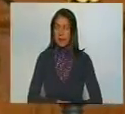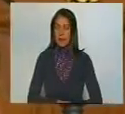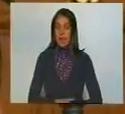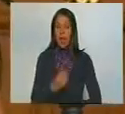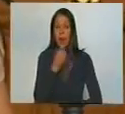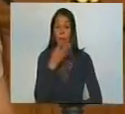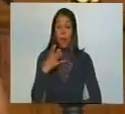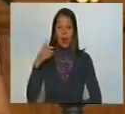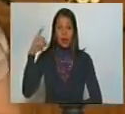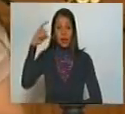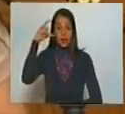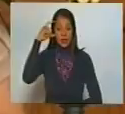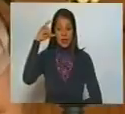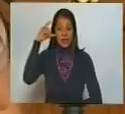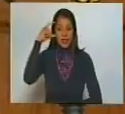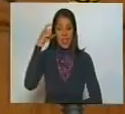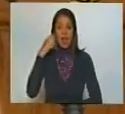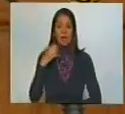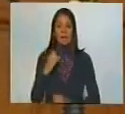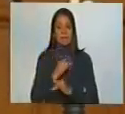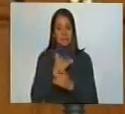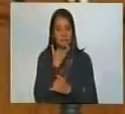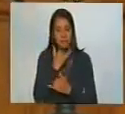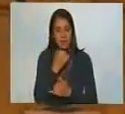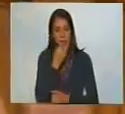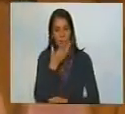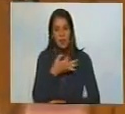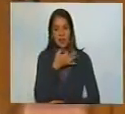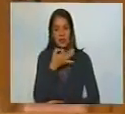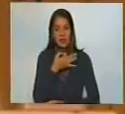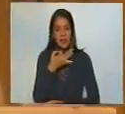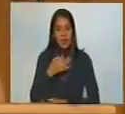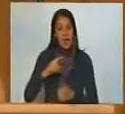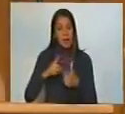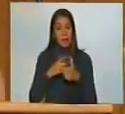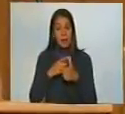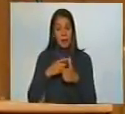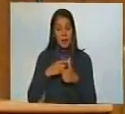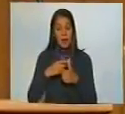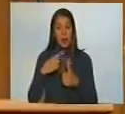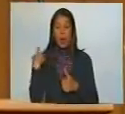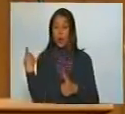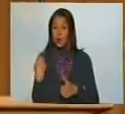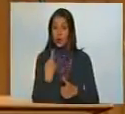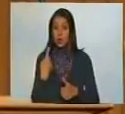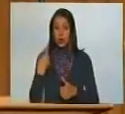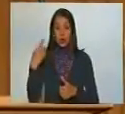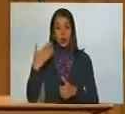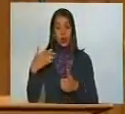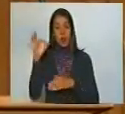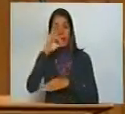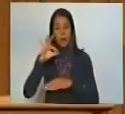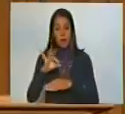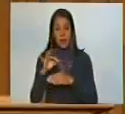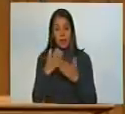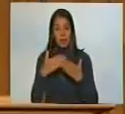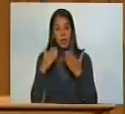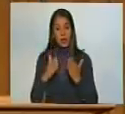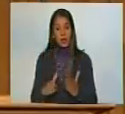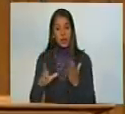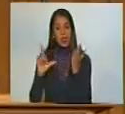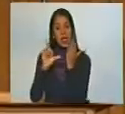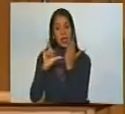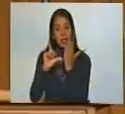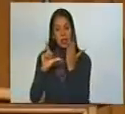Buenos días. Bueno, buenas tardes. Primeramente, saludar en nombre de la Federación Venezolana de Estudiantes de Educación